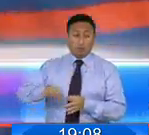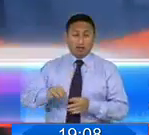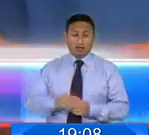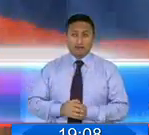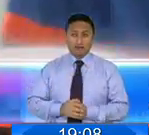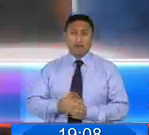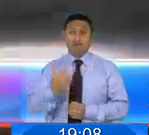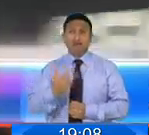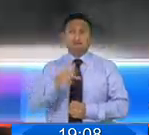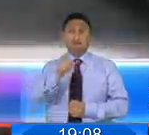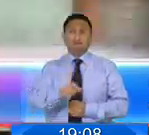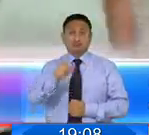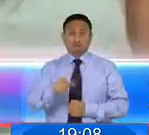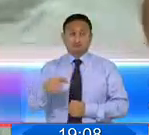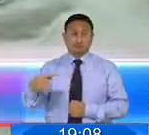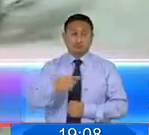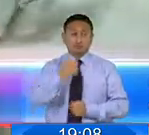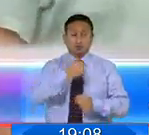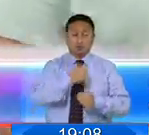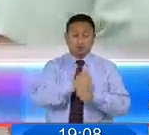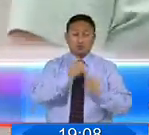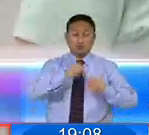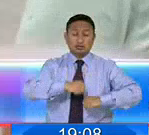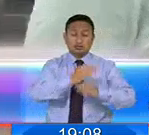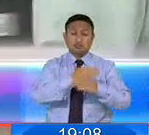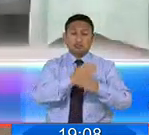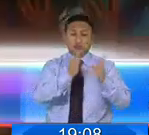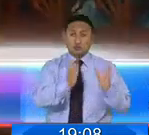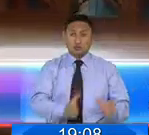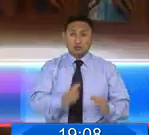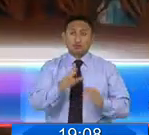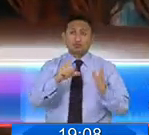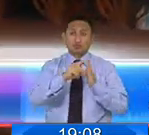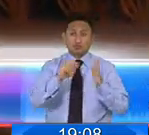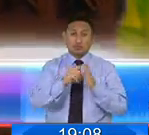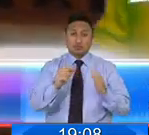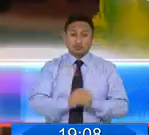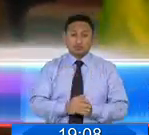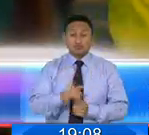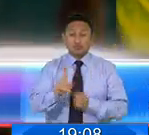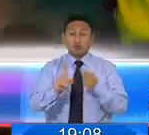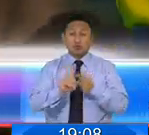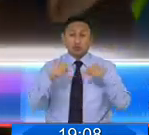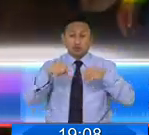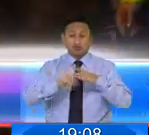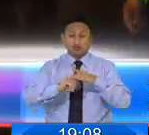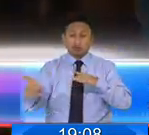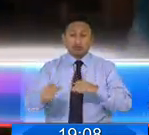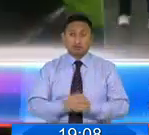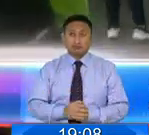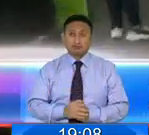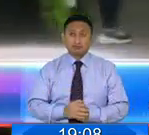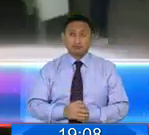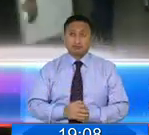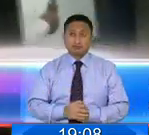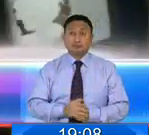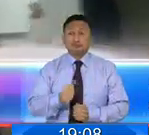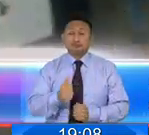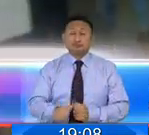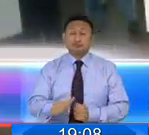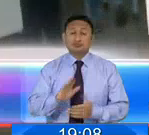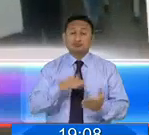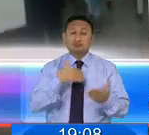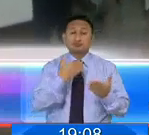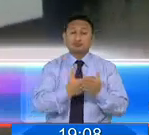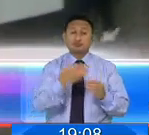de los aprehendidos son funcionarios del organismo tributario. Uno se les escapó. Las acciones se extendieron hasta